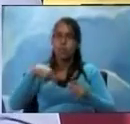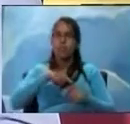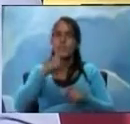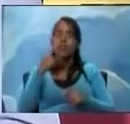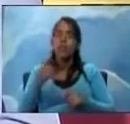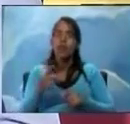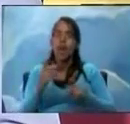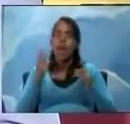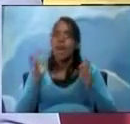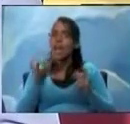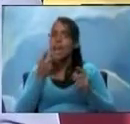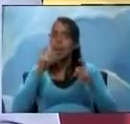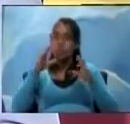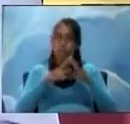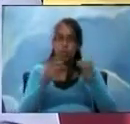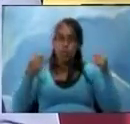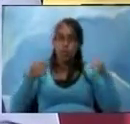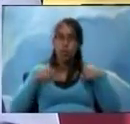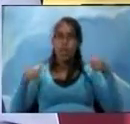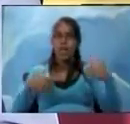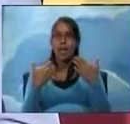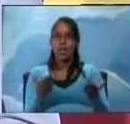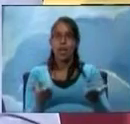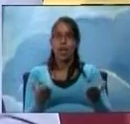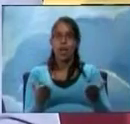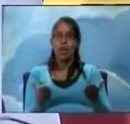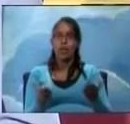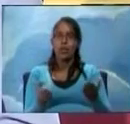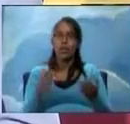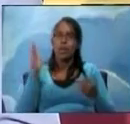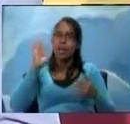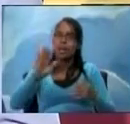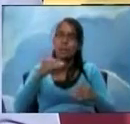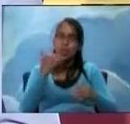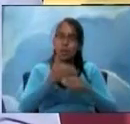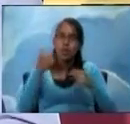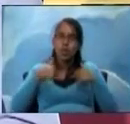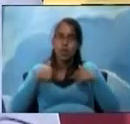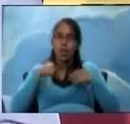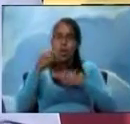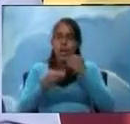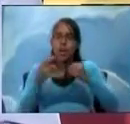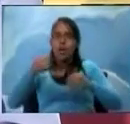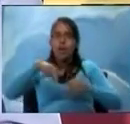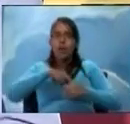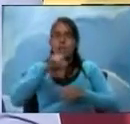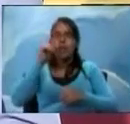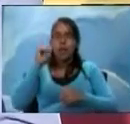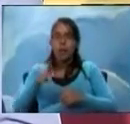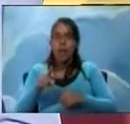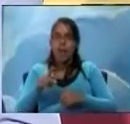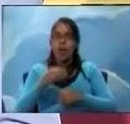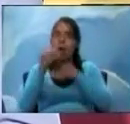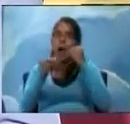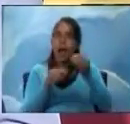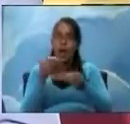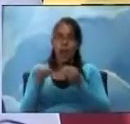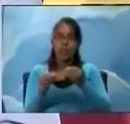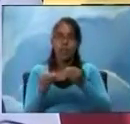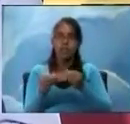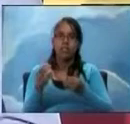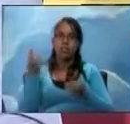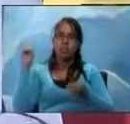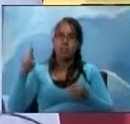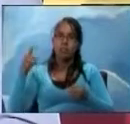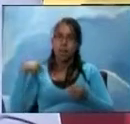dijo, ejemplo en todo yo le he dado. Que así como yo lo hice, vosotros también lo